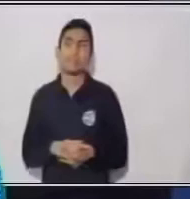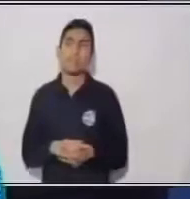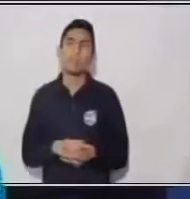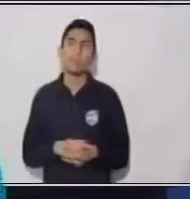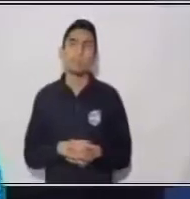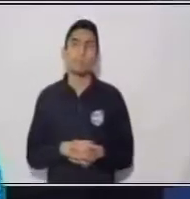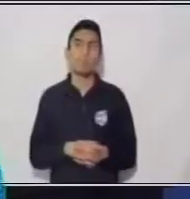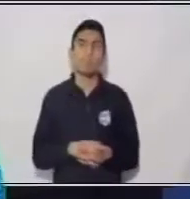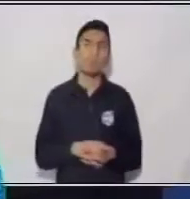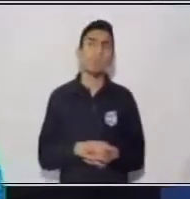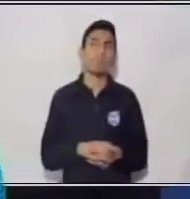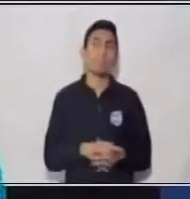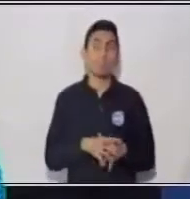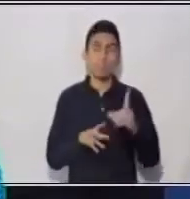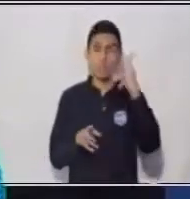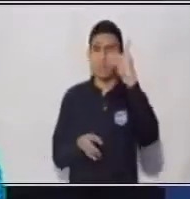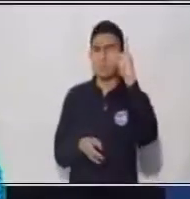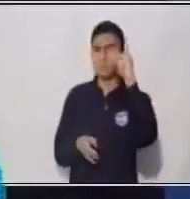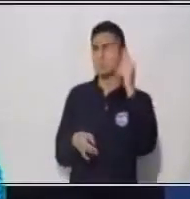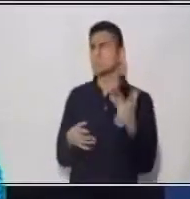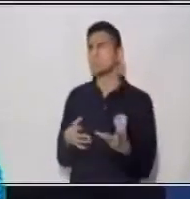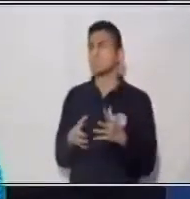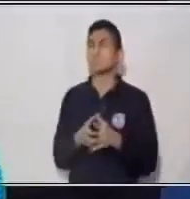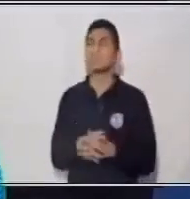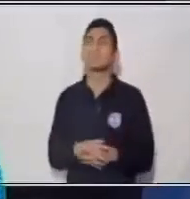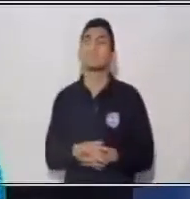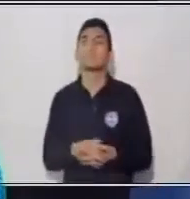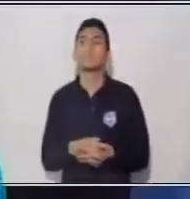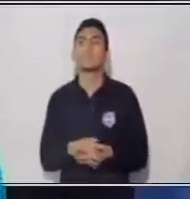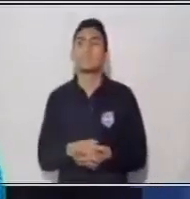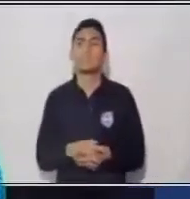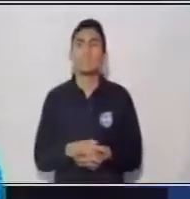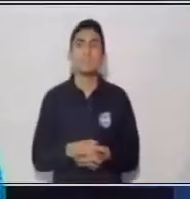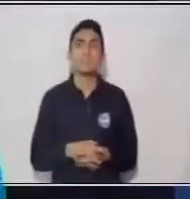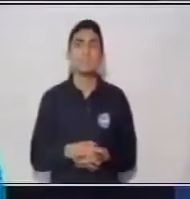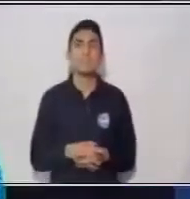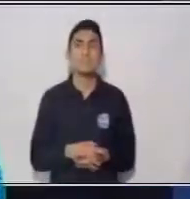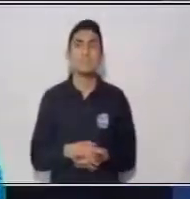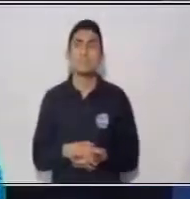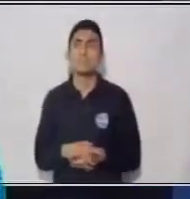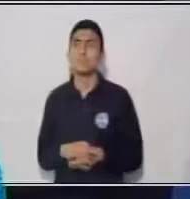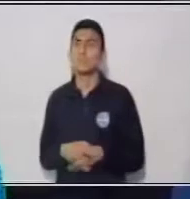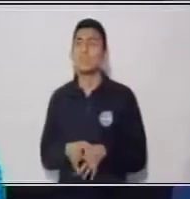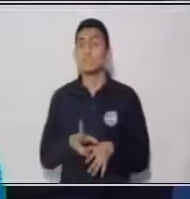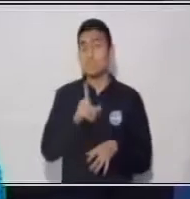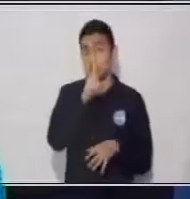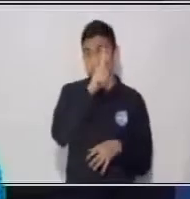escribo, distancia va a ser igual a la velocidad, que ya la conozco, que son